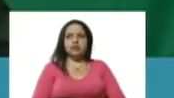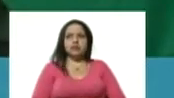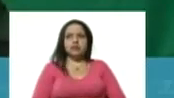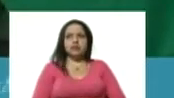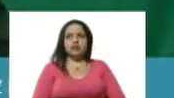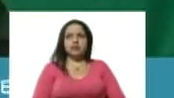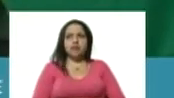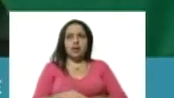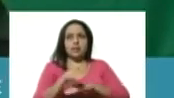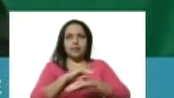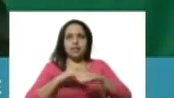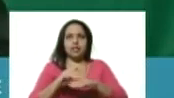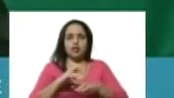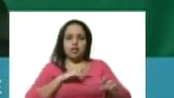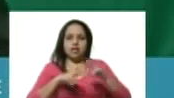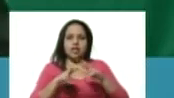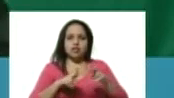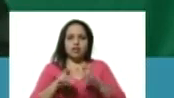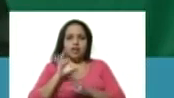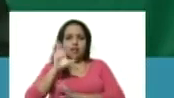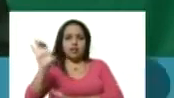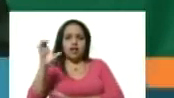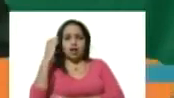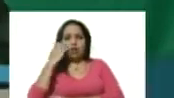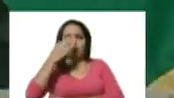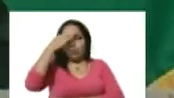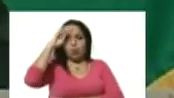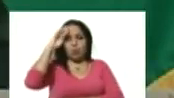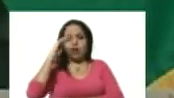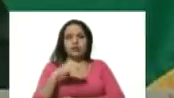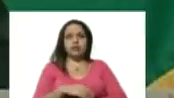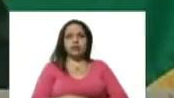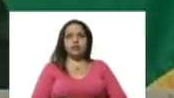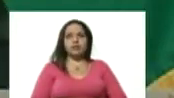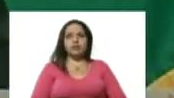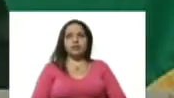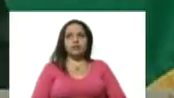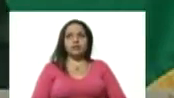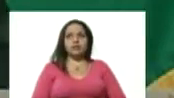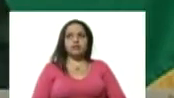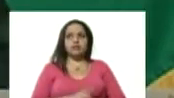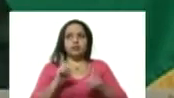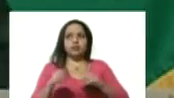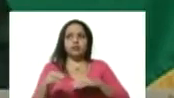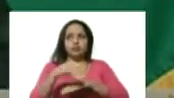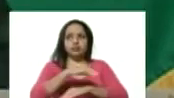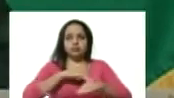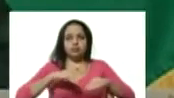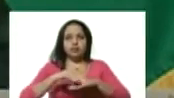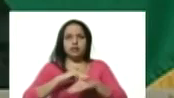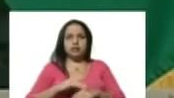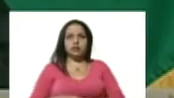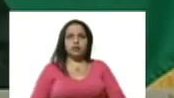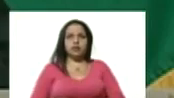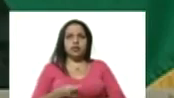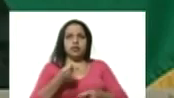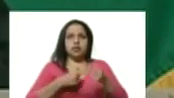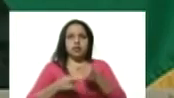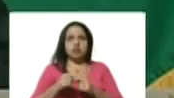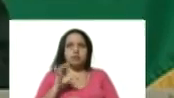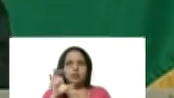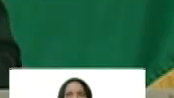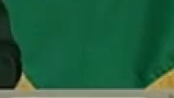compañero ministro de Relaciones Exteriores de Cuba, Bruno Rodríguez Parrilla, y al ministro de Comercio Exterior e